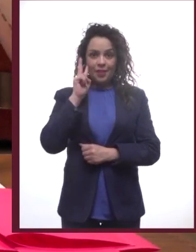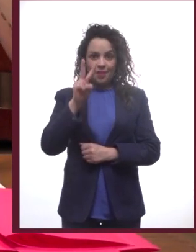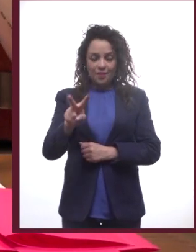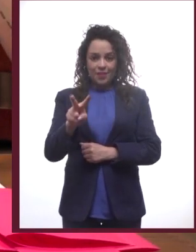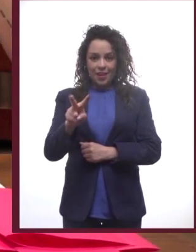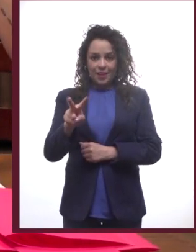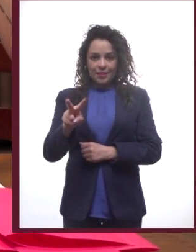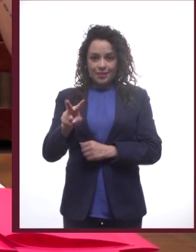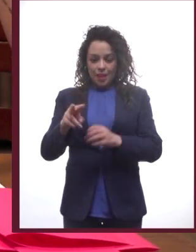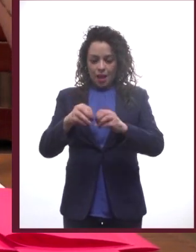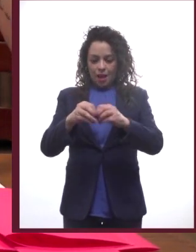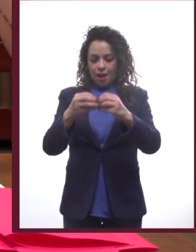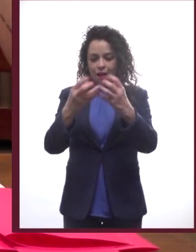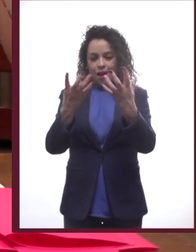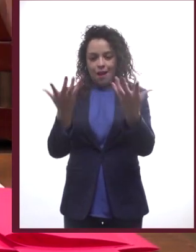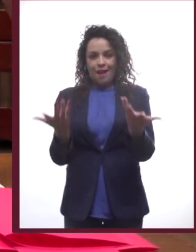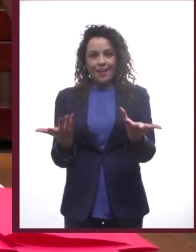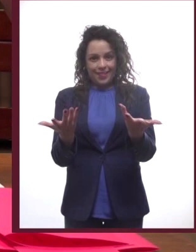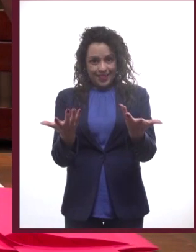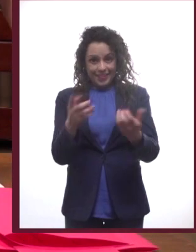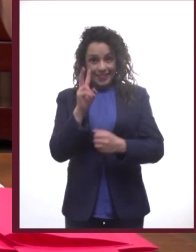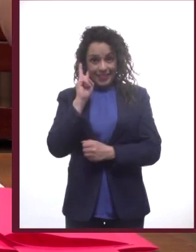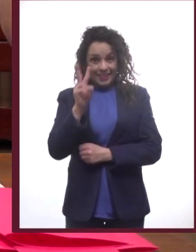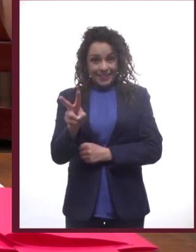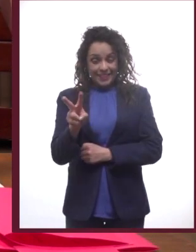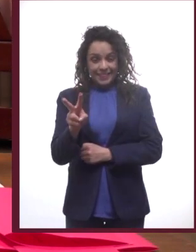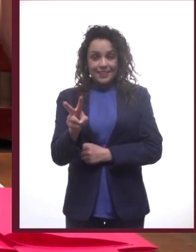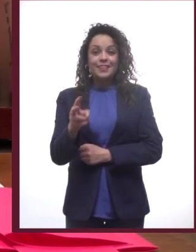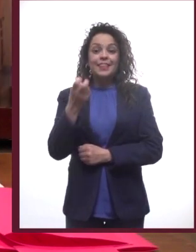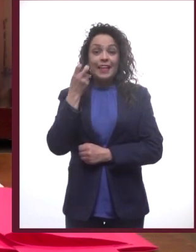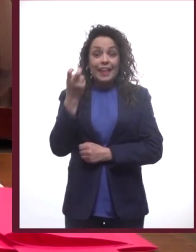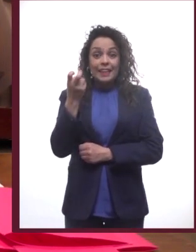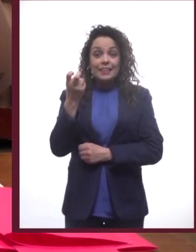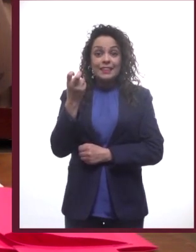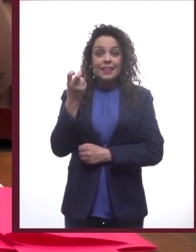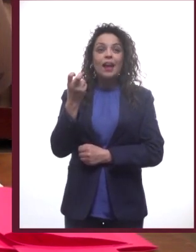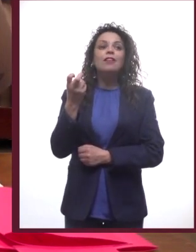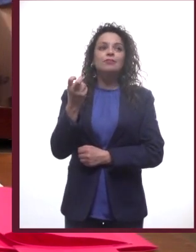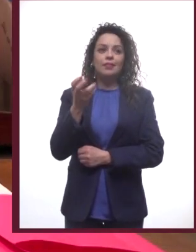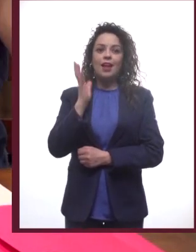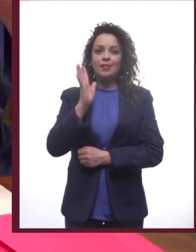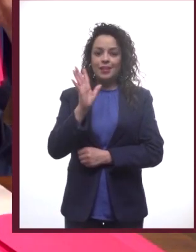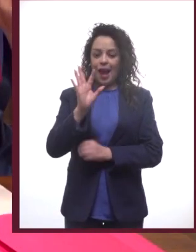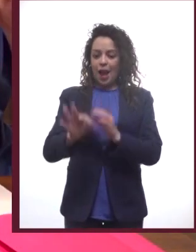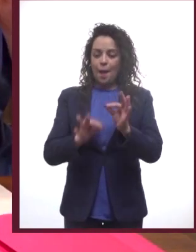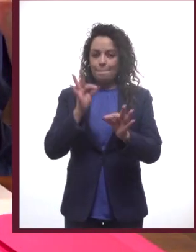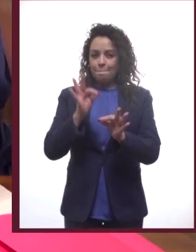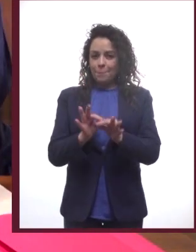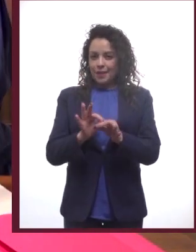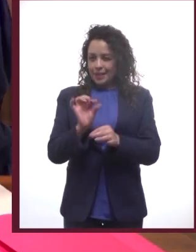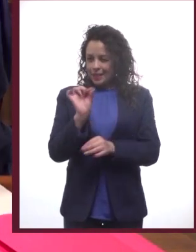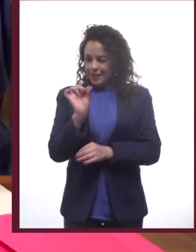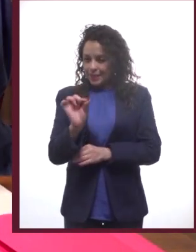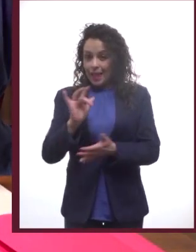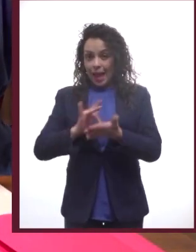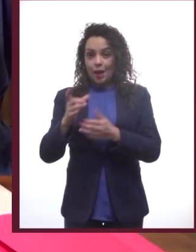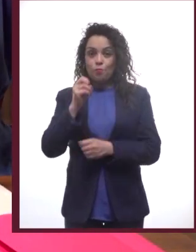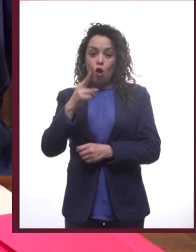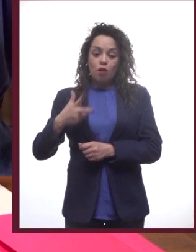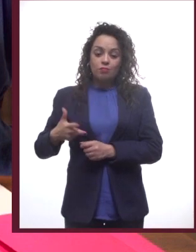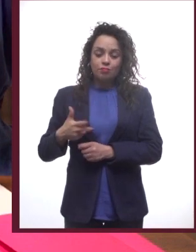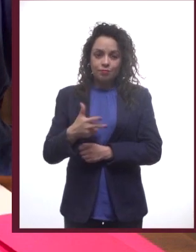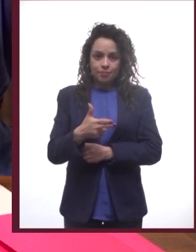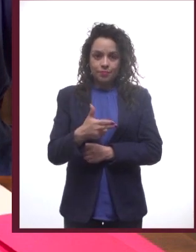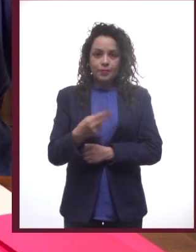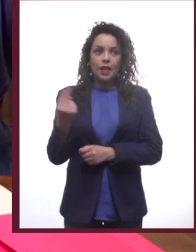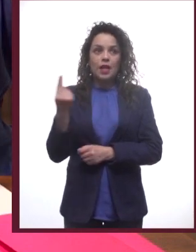¿Ven cómo los dobleces del centro se abren como acordeón? Y gracias al corte, ya casi estamos. Solo